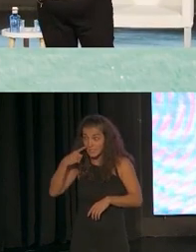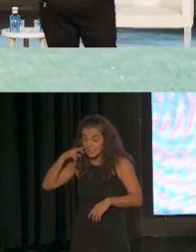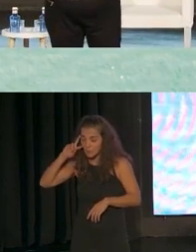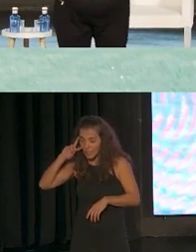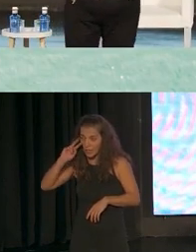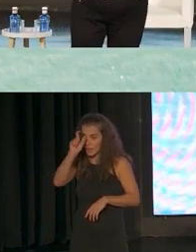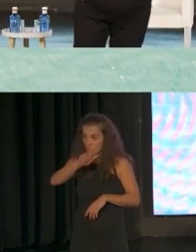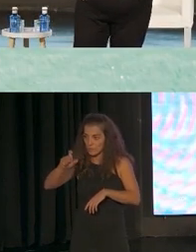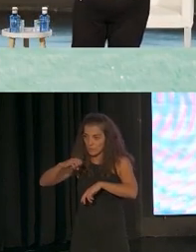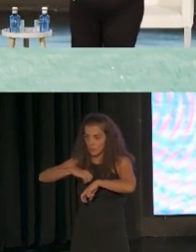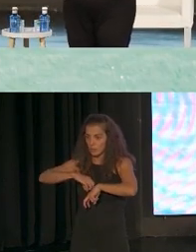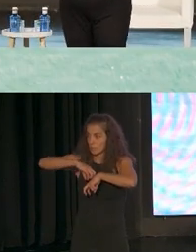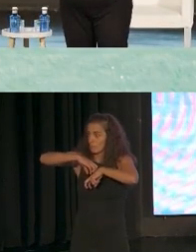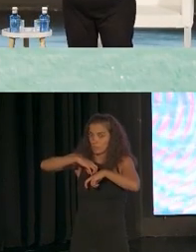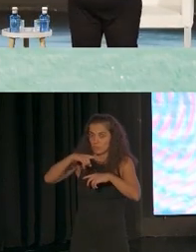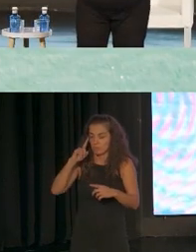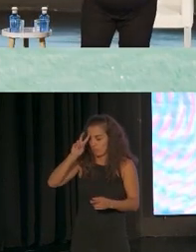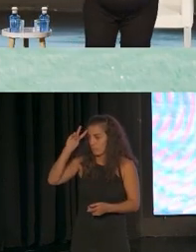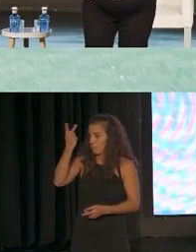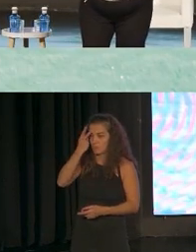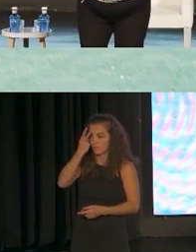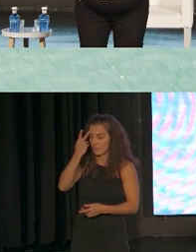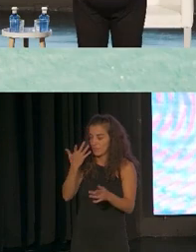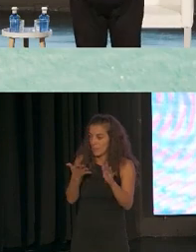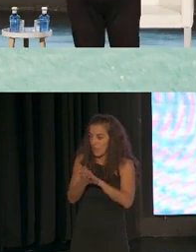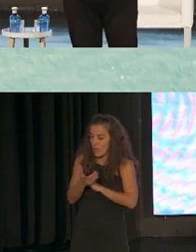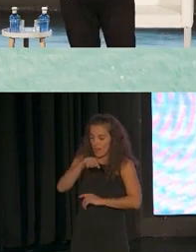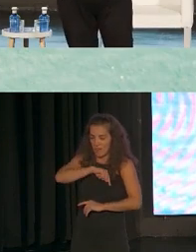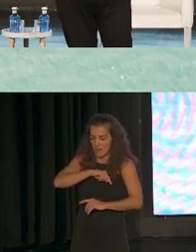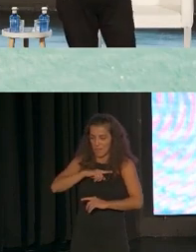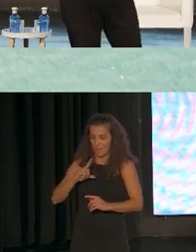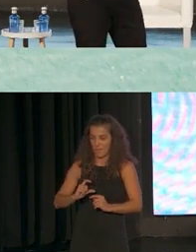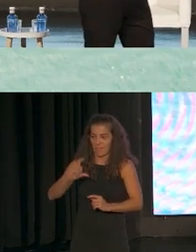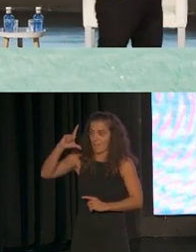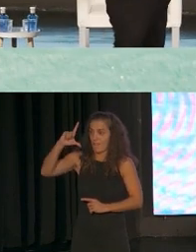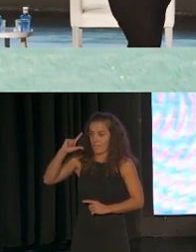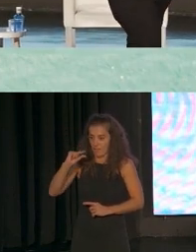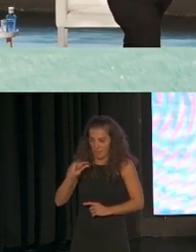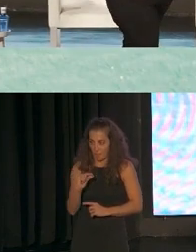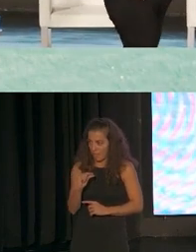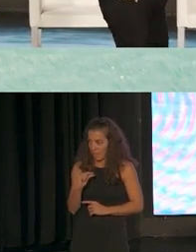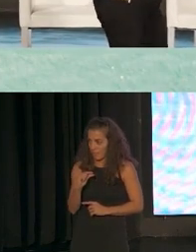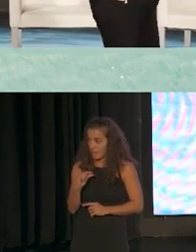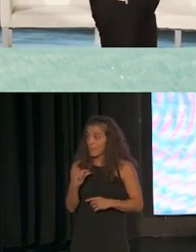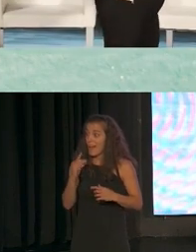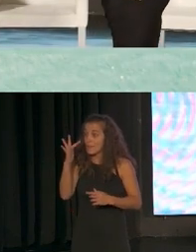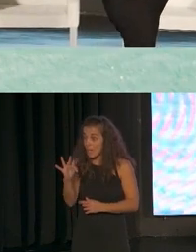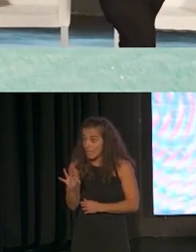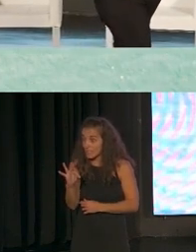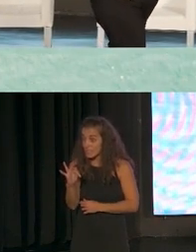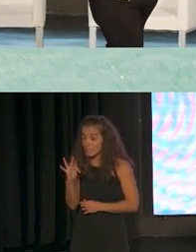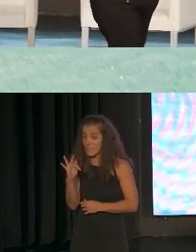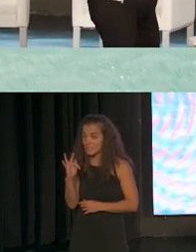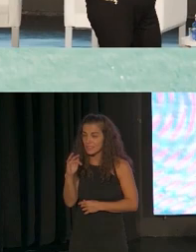astronautas les cambió porque claro se sintieron pequeñitos pequeñitos pequeñitos y además se sintieron